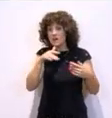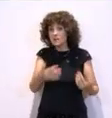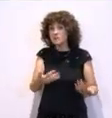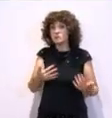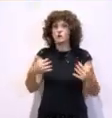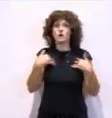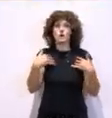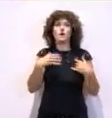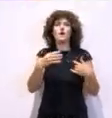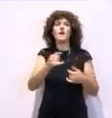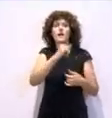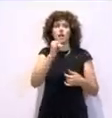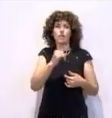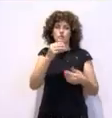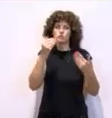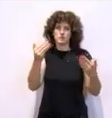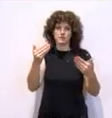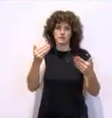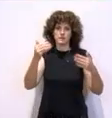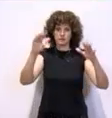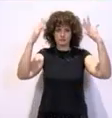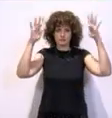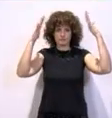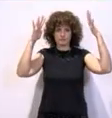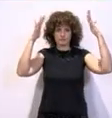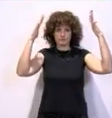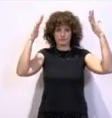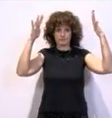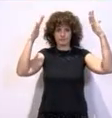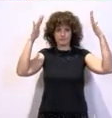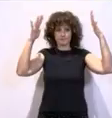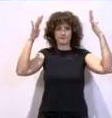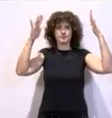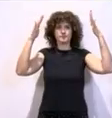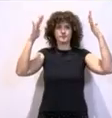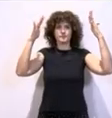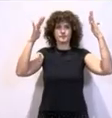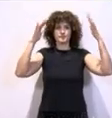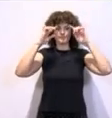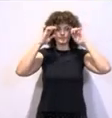Gaza. Muchas gracias. Gracias, señora Moreno.